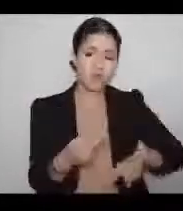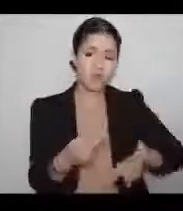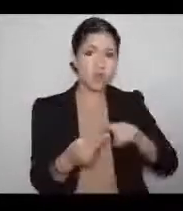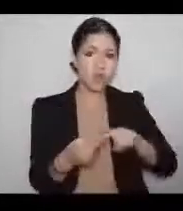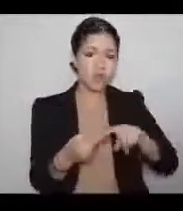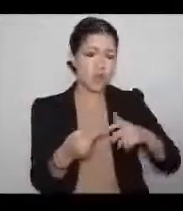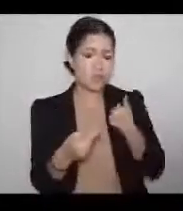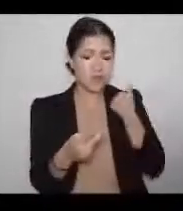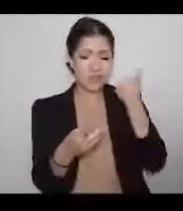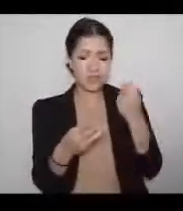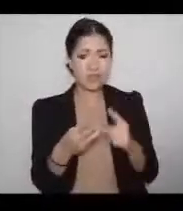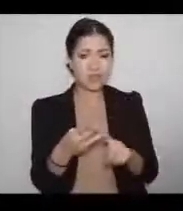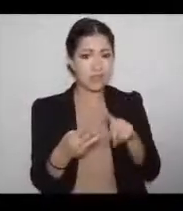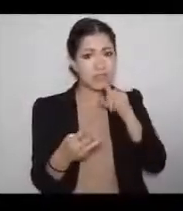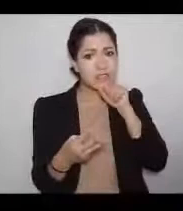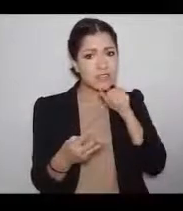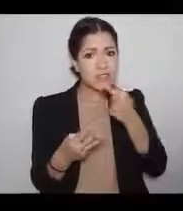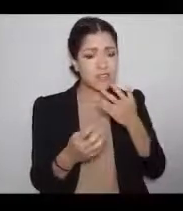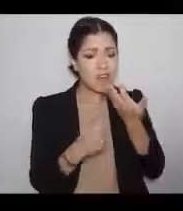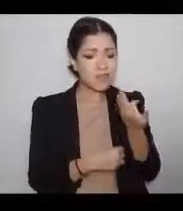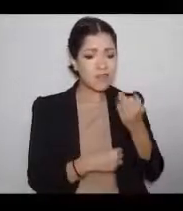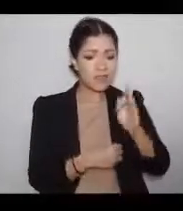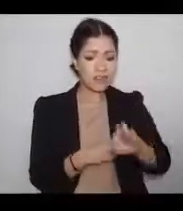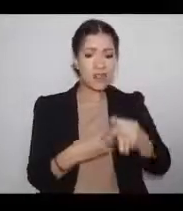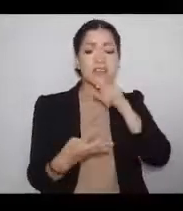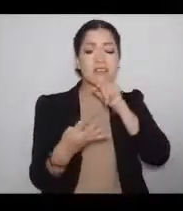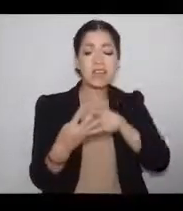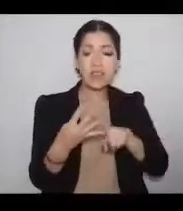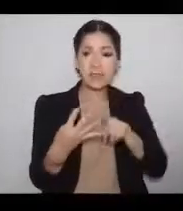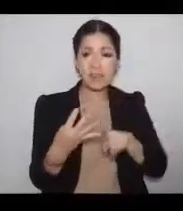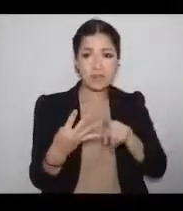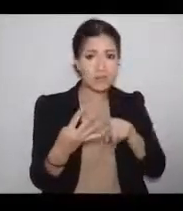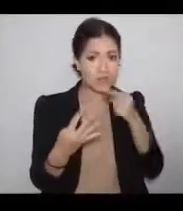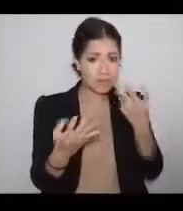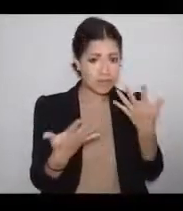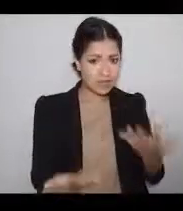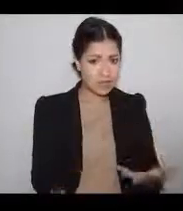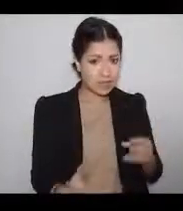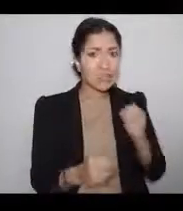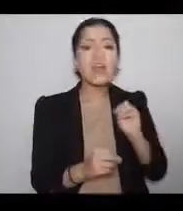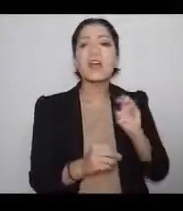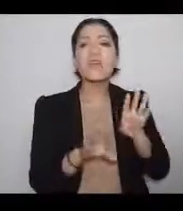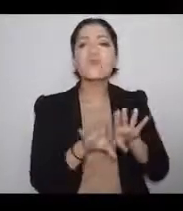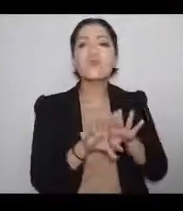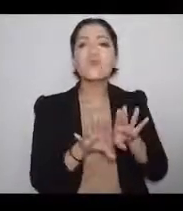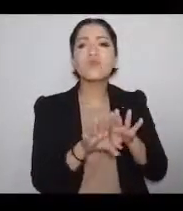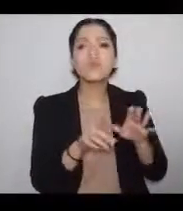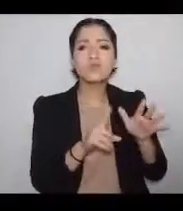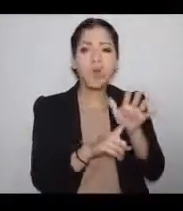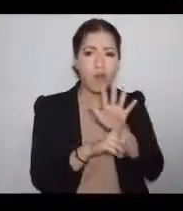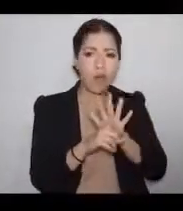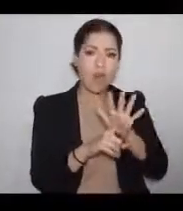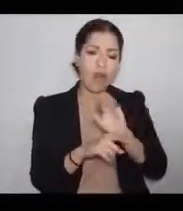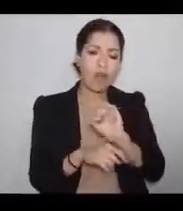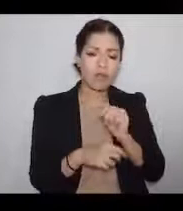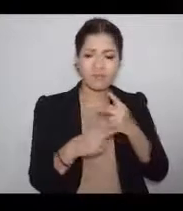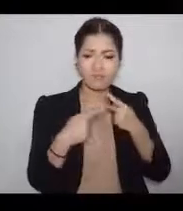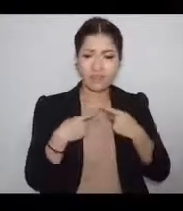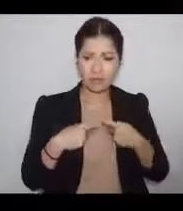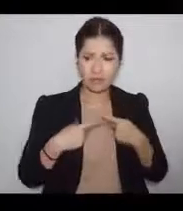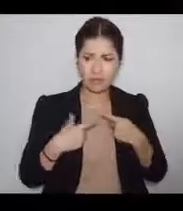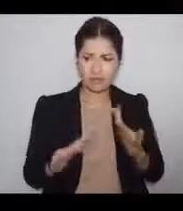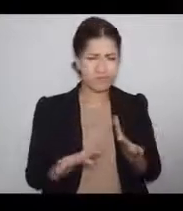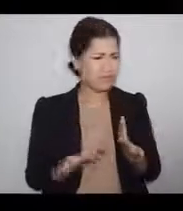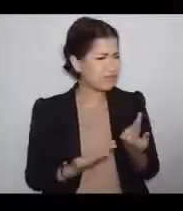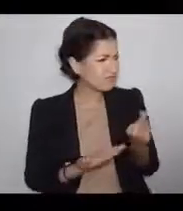mordida traidora, el rabo dispuesto a halagar a los desconocidos. Hablo de ti. Hijo, por Dios, volvamos a lo